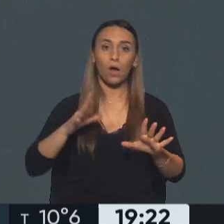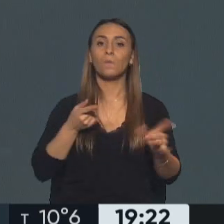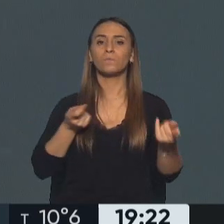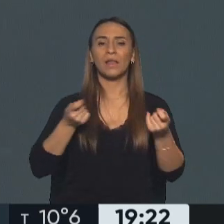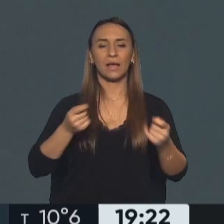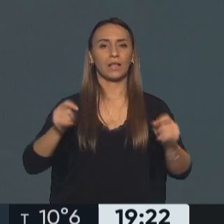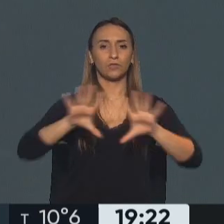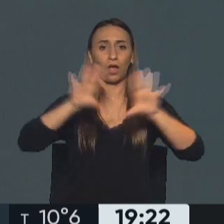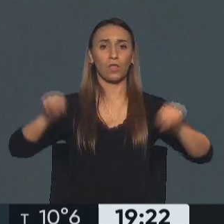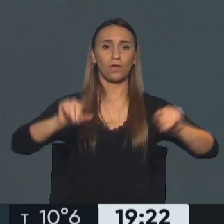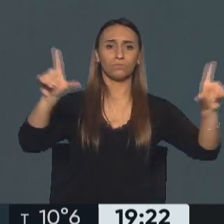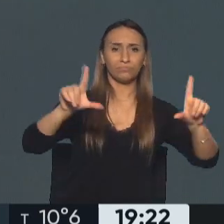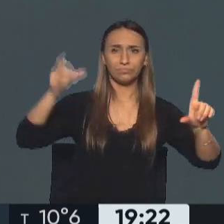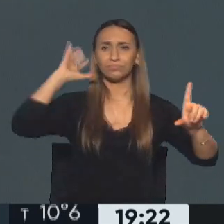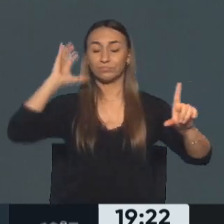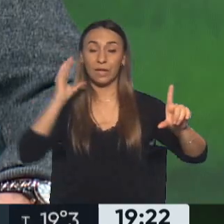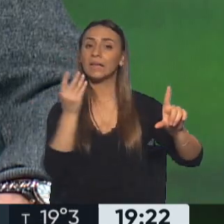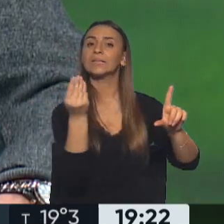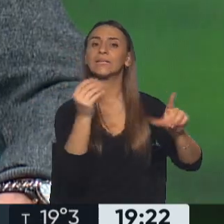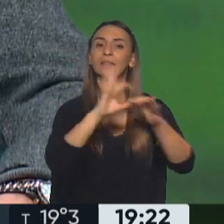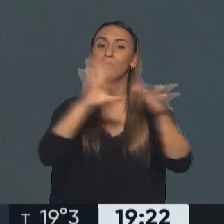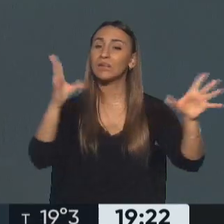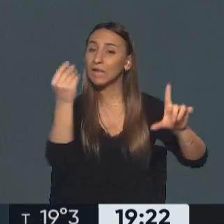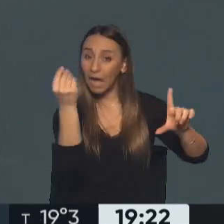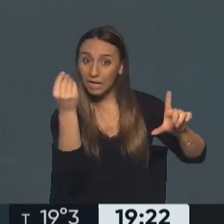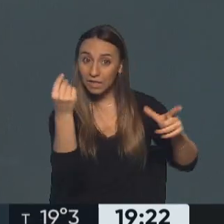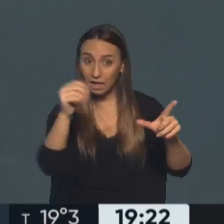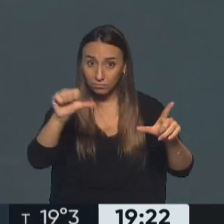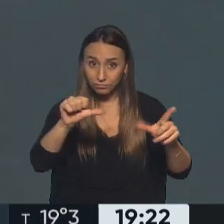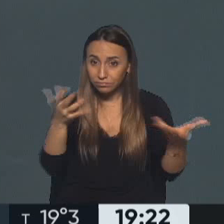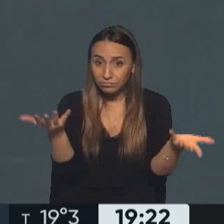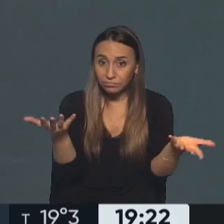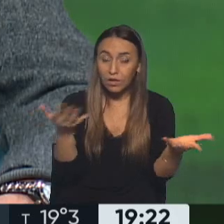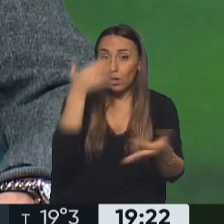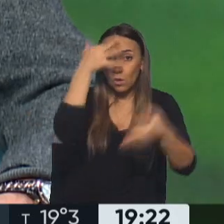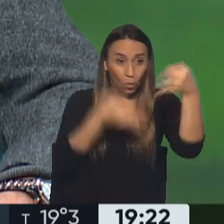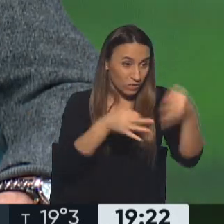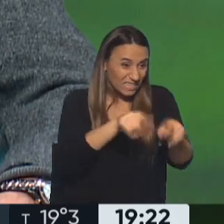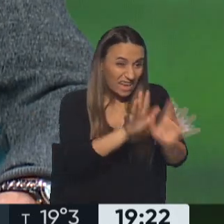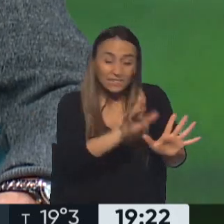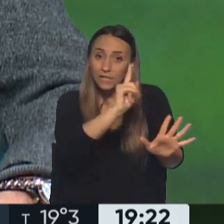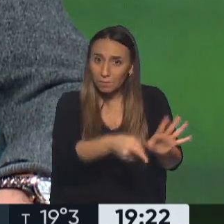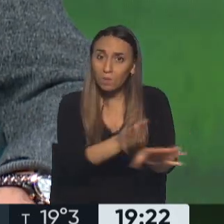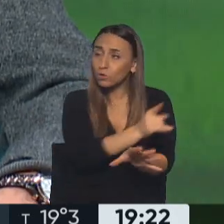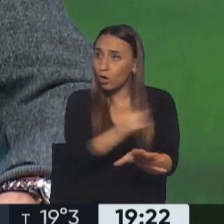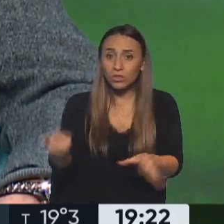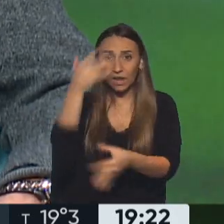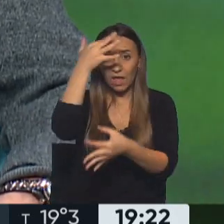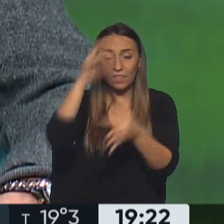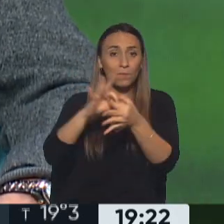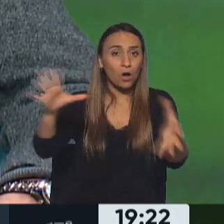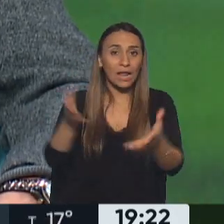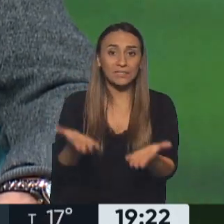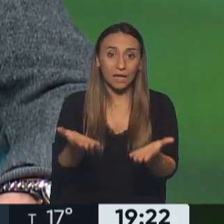contra la democracia contra la calidad democrática tener una justicia como la que tenemos hoy también y hay una reforma